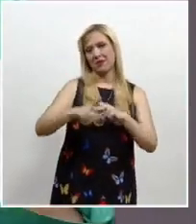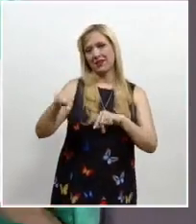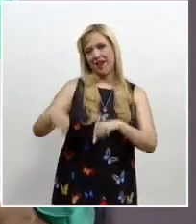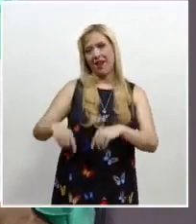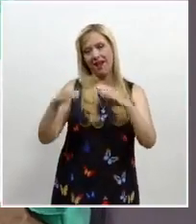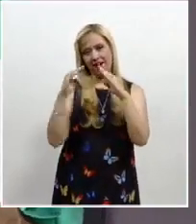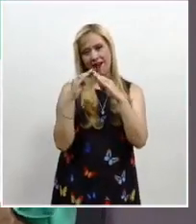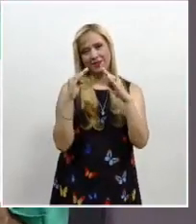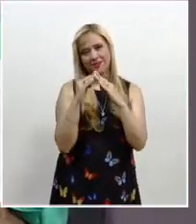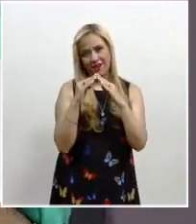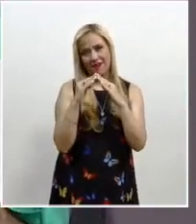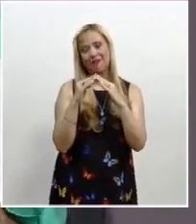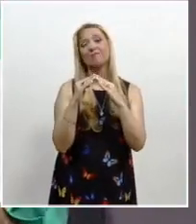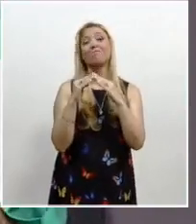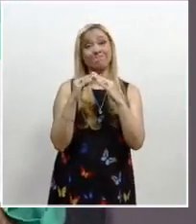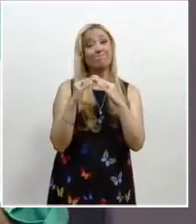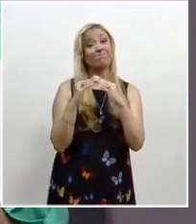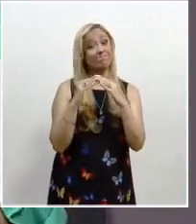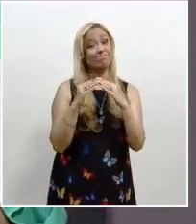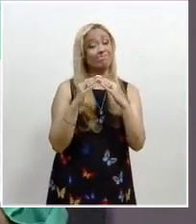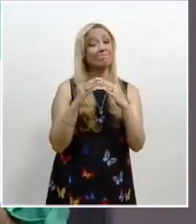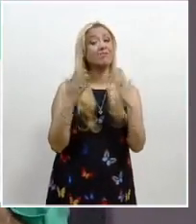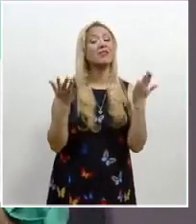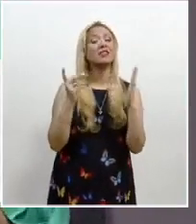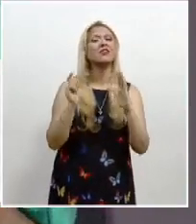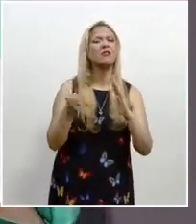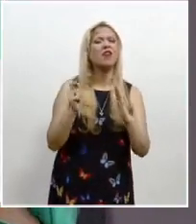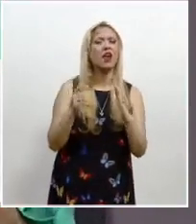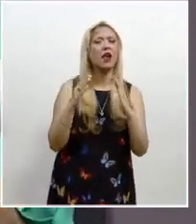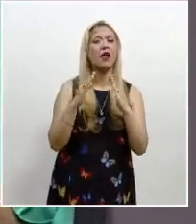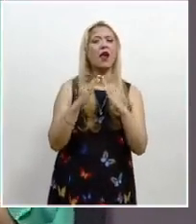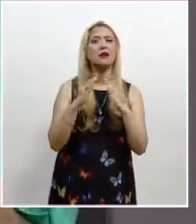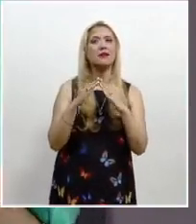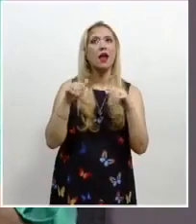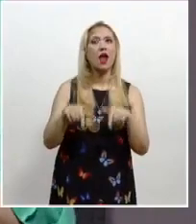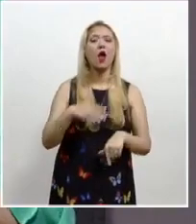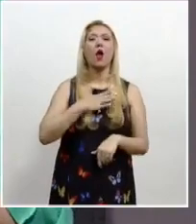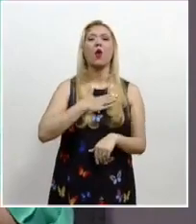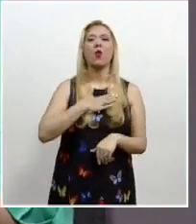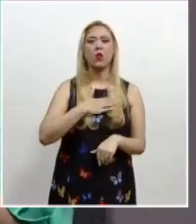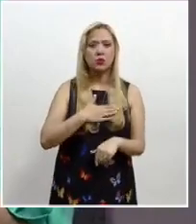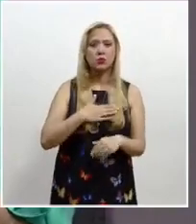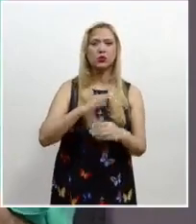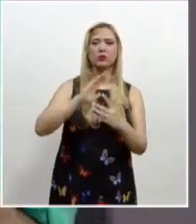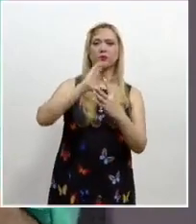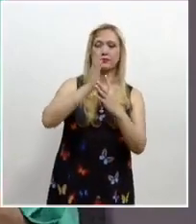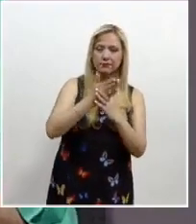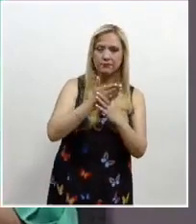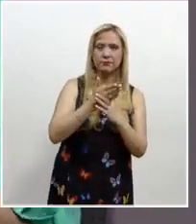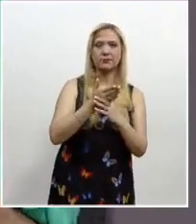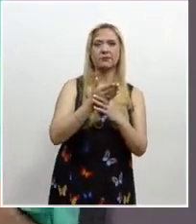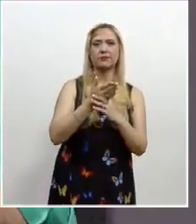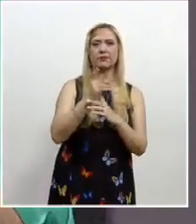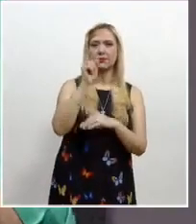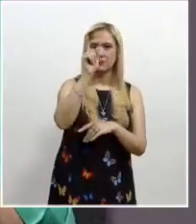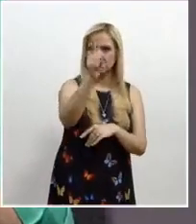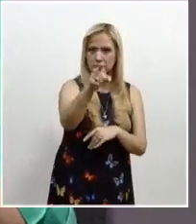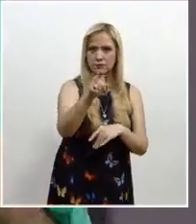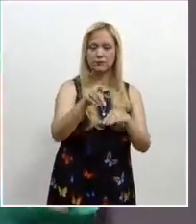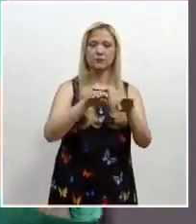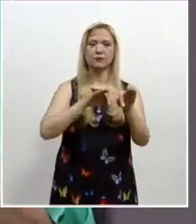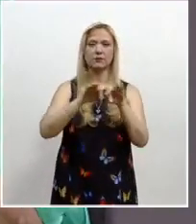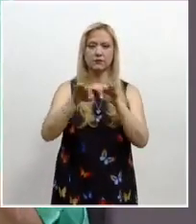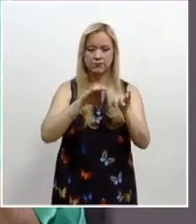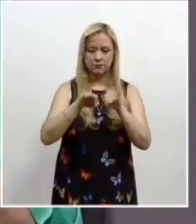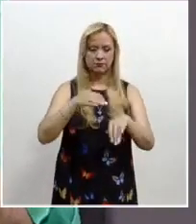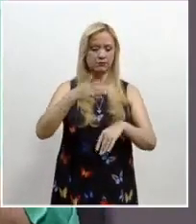hablar de la democracia que empieza en casa significa que esta injusta distribución sexista de los roles de